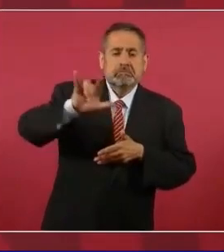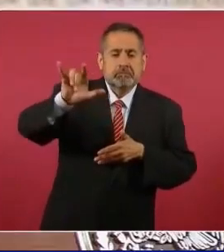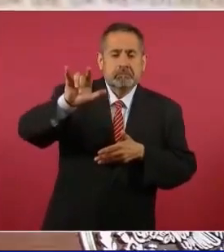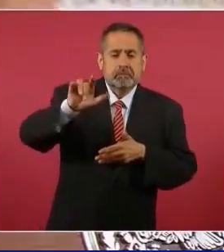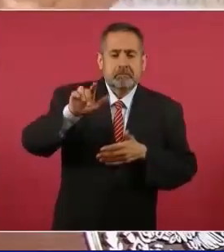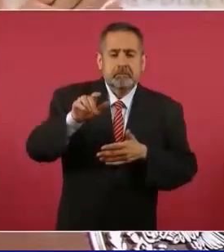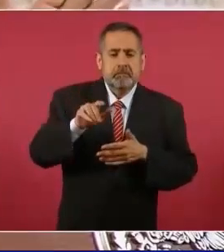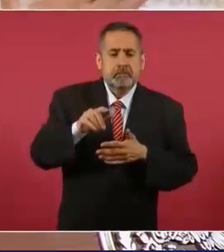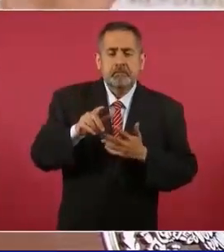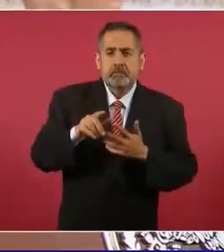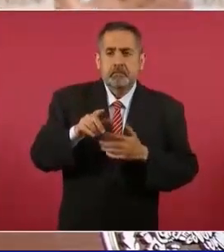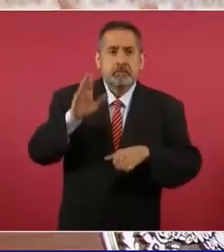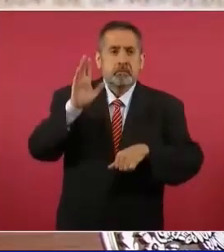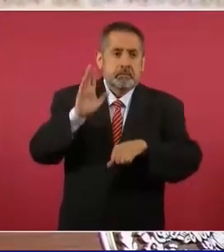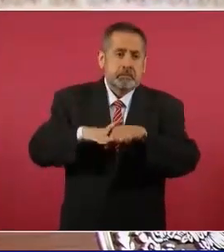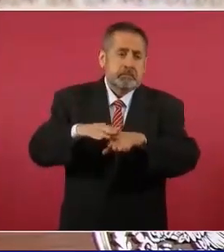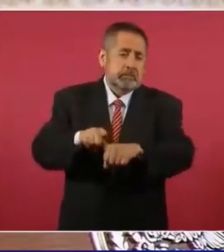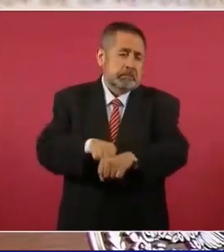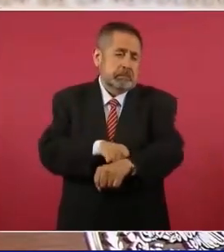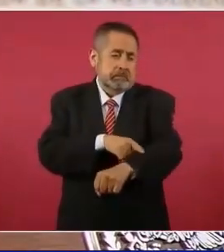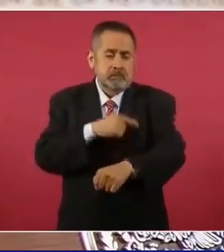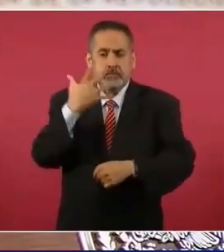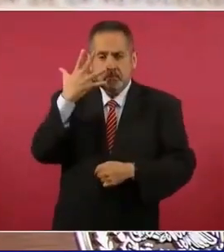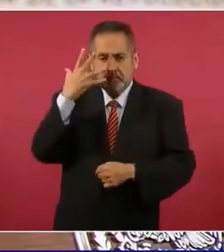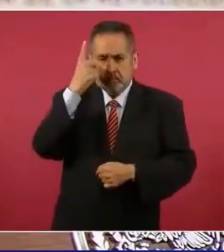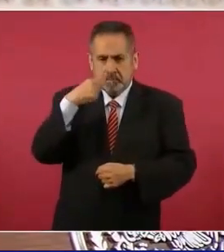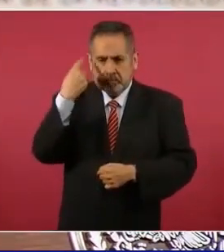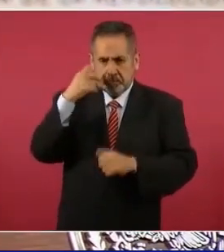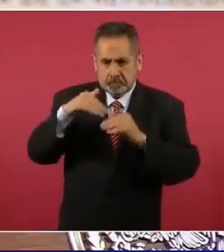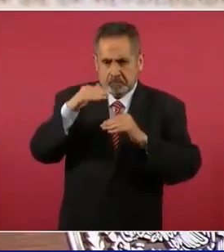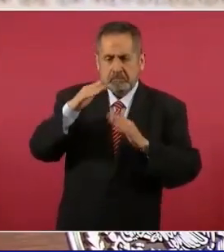en viajes de 5 horas,